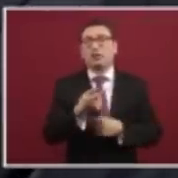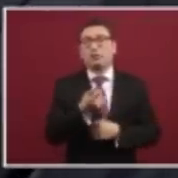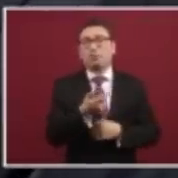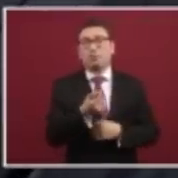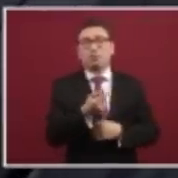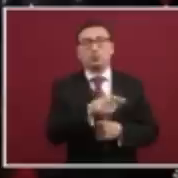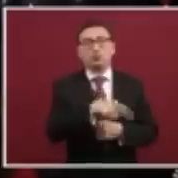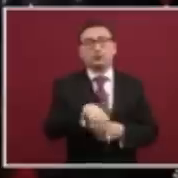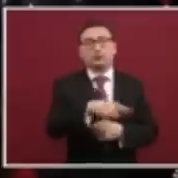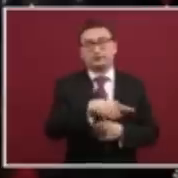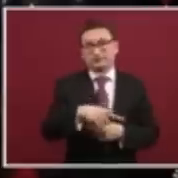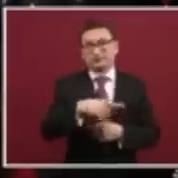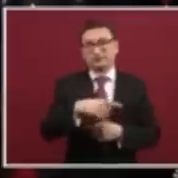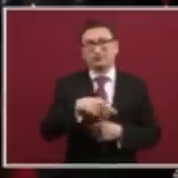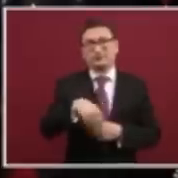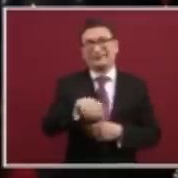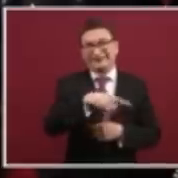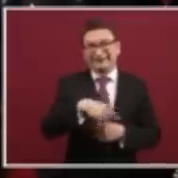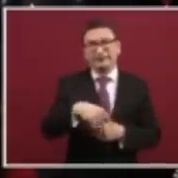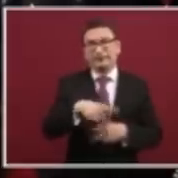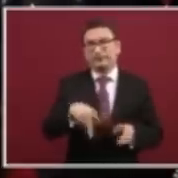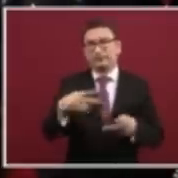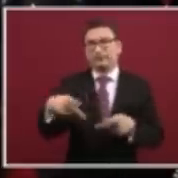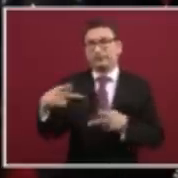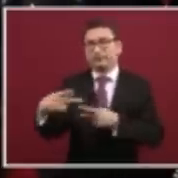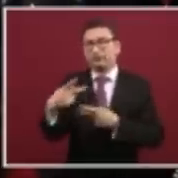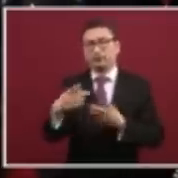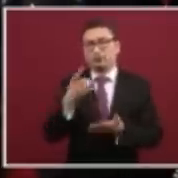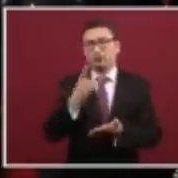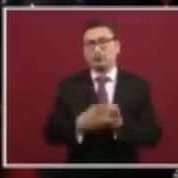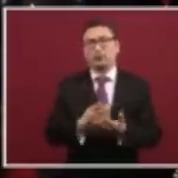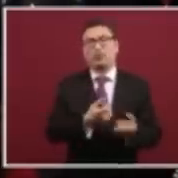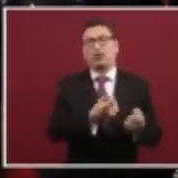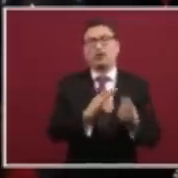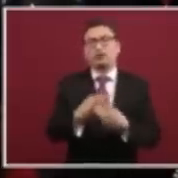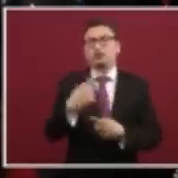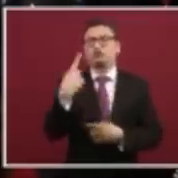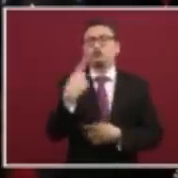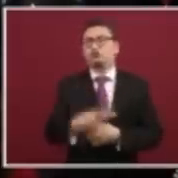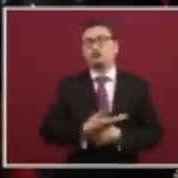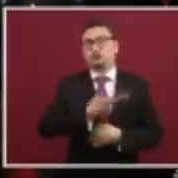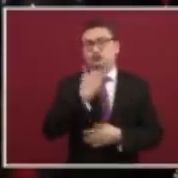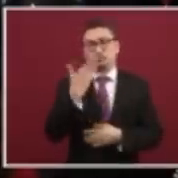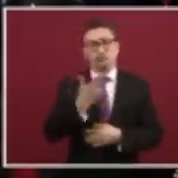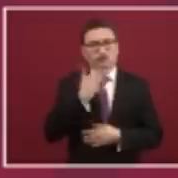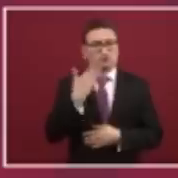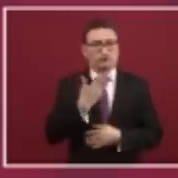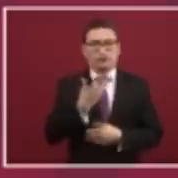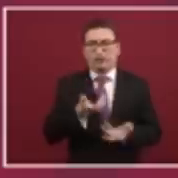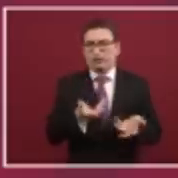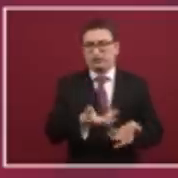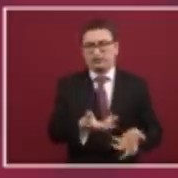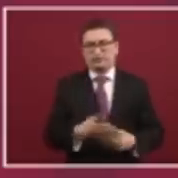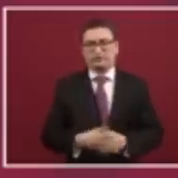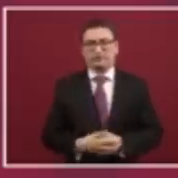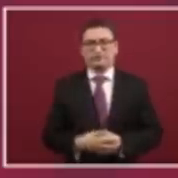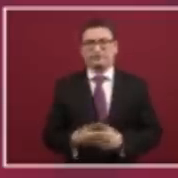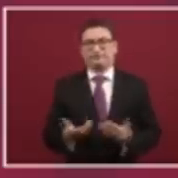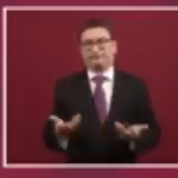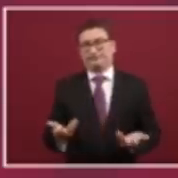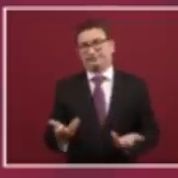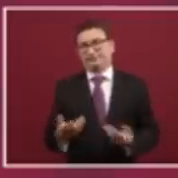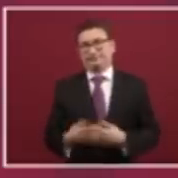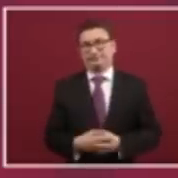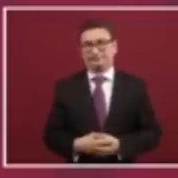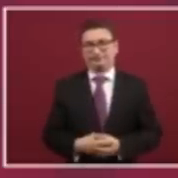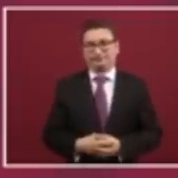de medicamentos o proveedores de medicamentos, un modus operandi. Nada más que